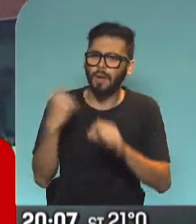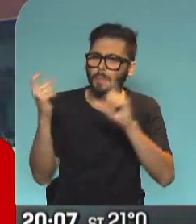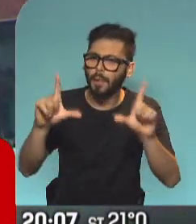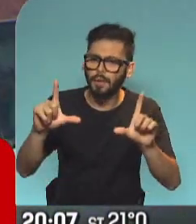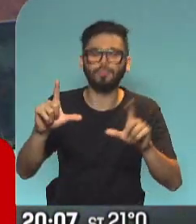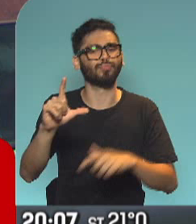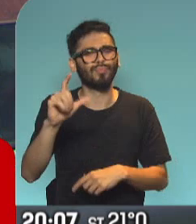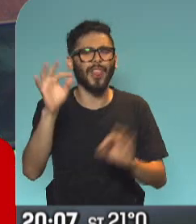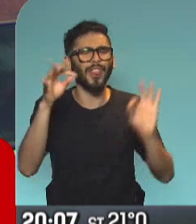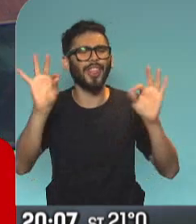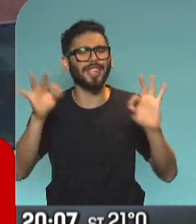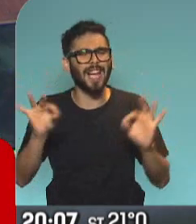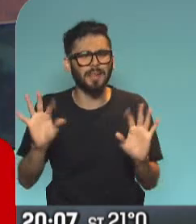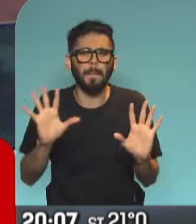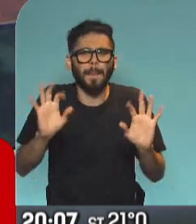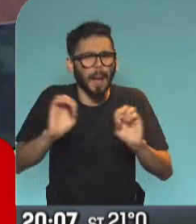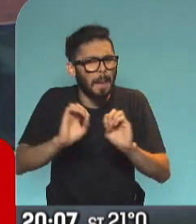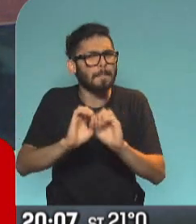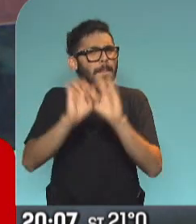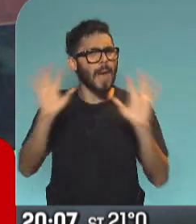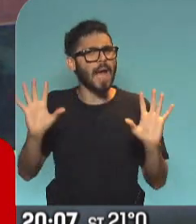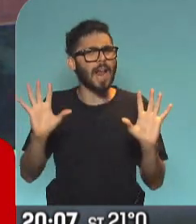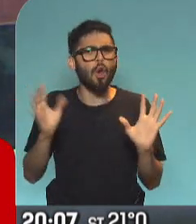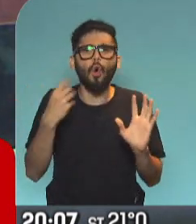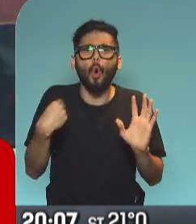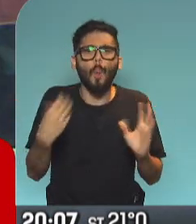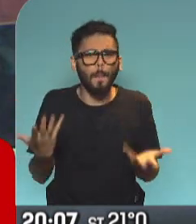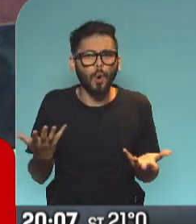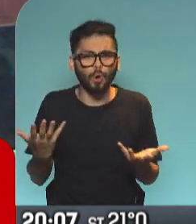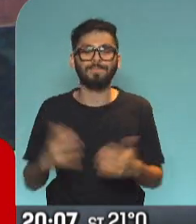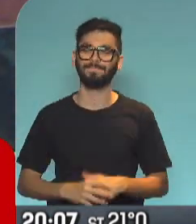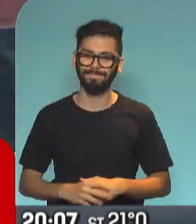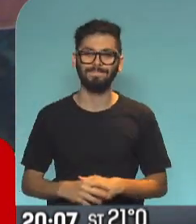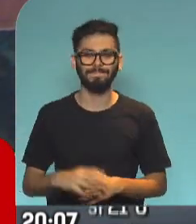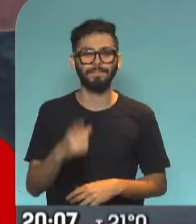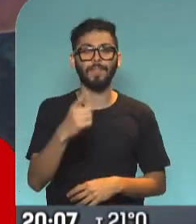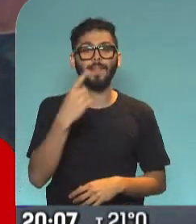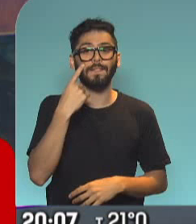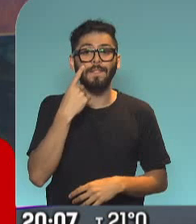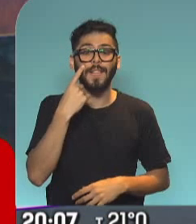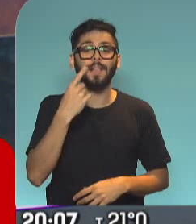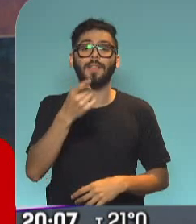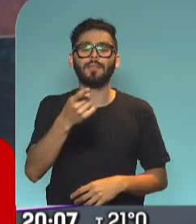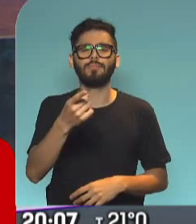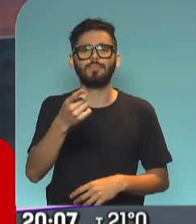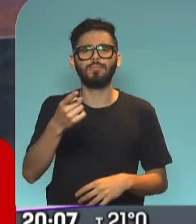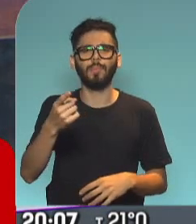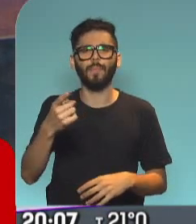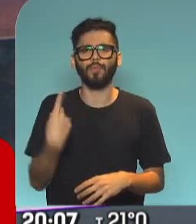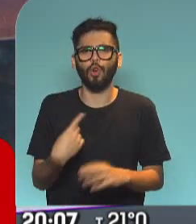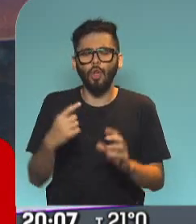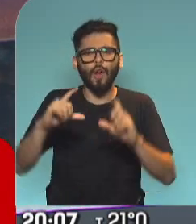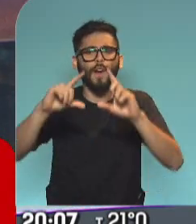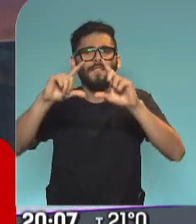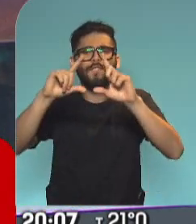detalle? Dale, como para entender más cómo sería o cómo impactaría ese aumento. Exactamente. Bueno, fíjate, acá tenemos, mira, elegimos varias